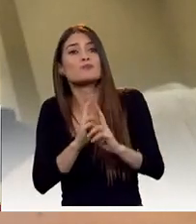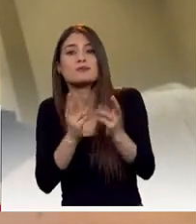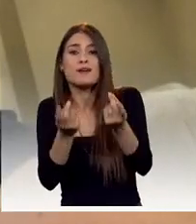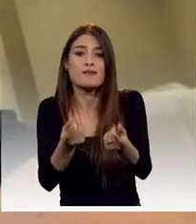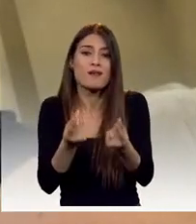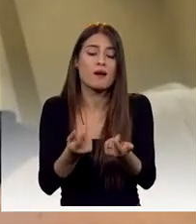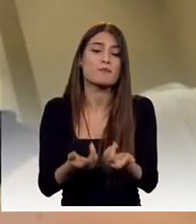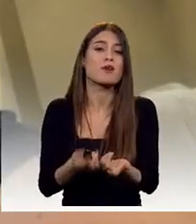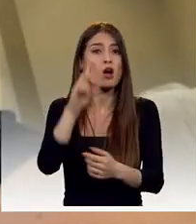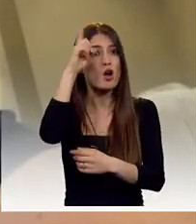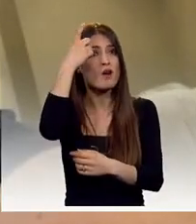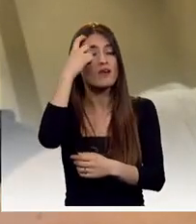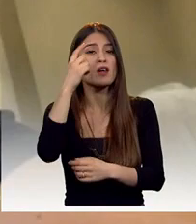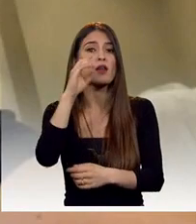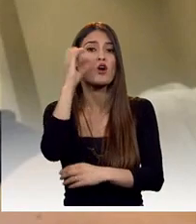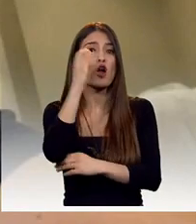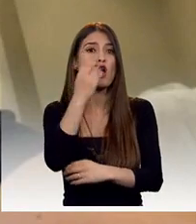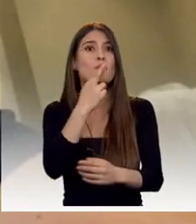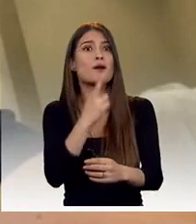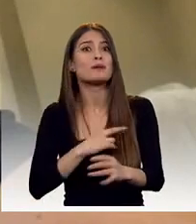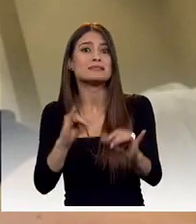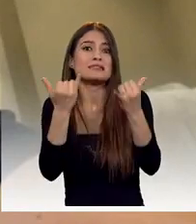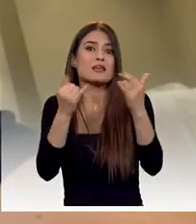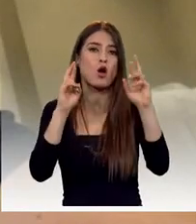por parte del gobierno su mando un gran abrazo muchas gracias por la atención